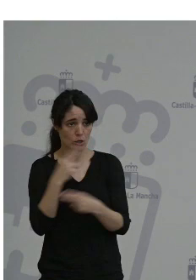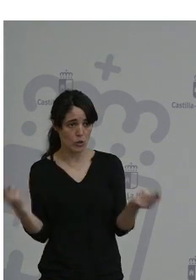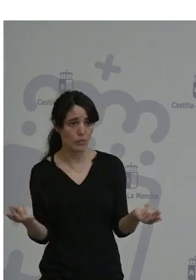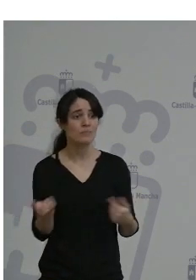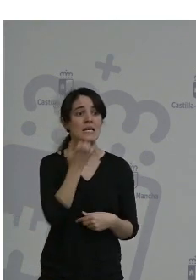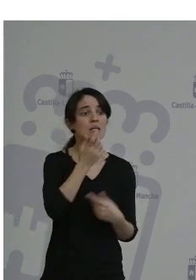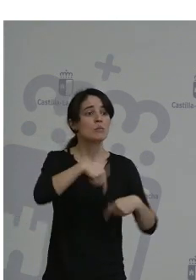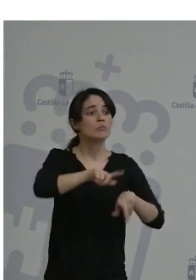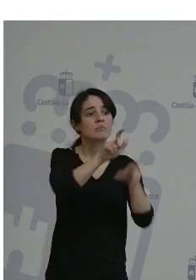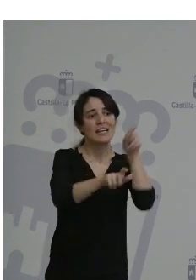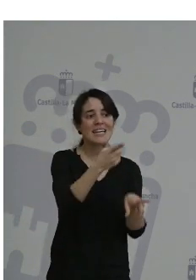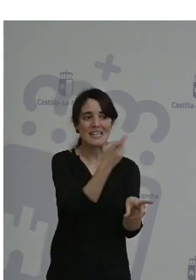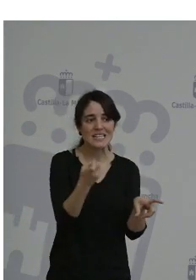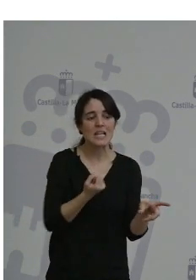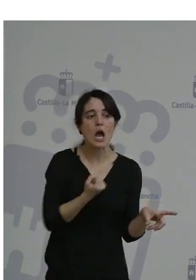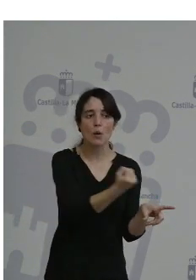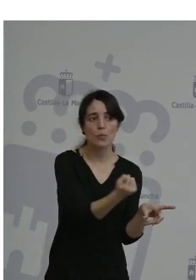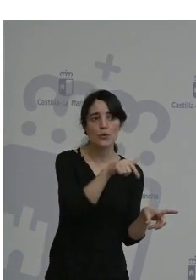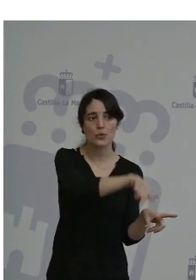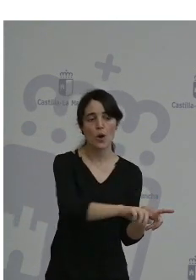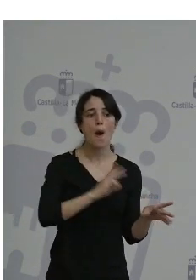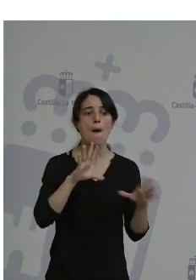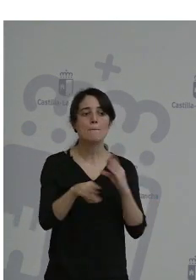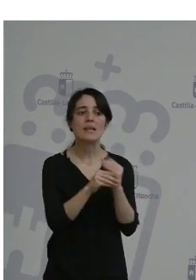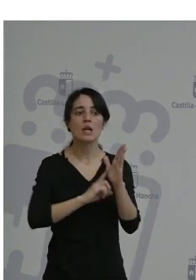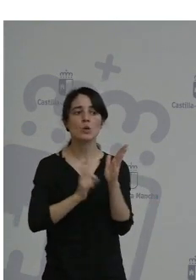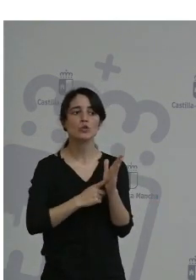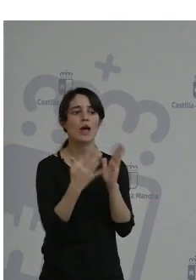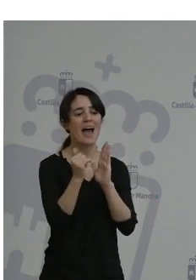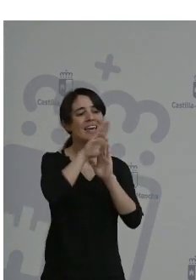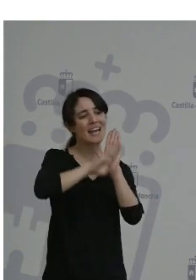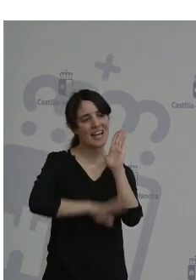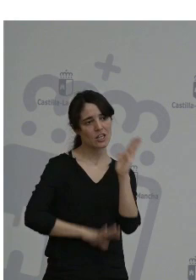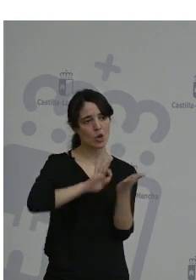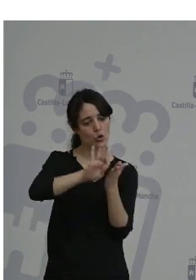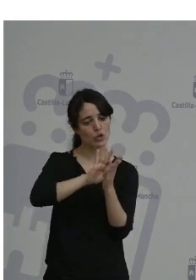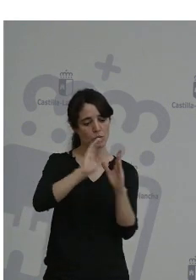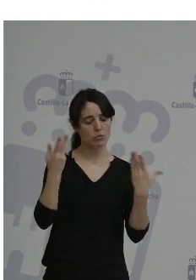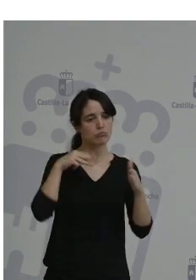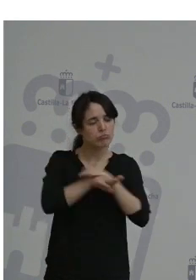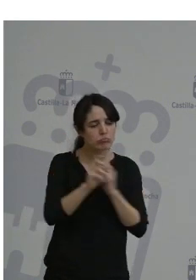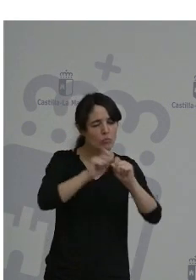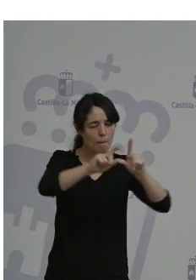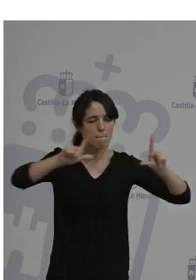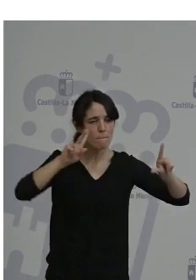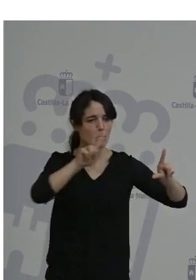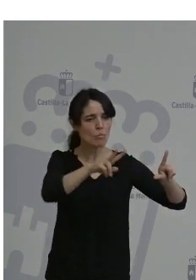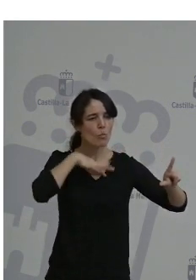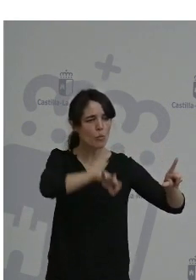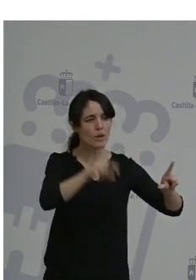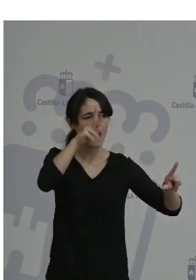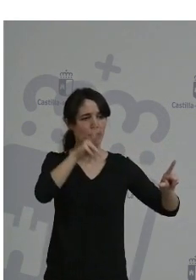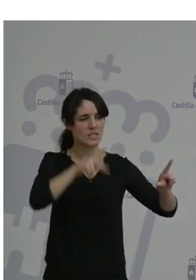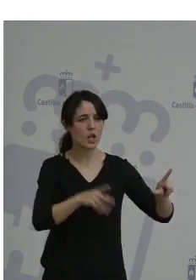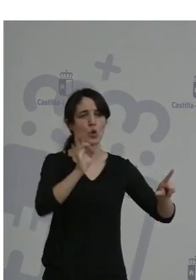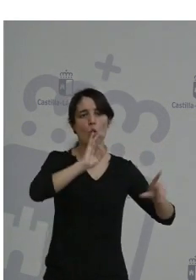apoyo, Plena Inclusión dispone de un catálogo de servicios en el que todas las Administraciones o empresas podéis contactar